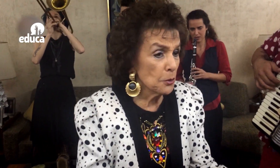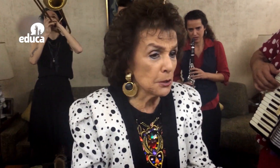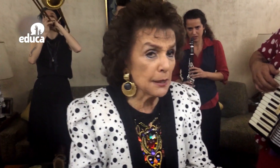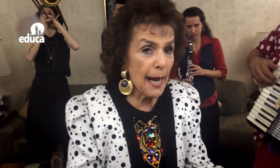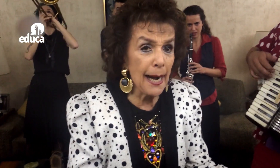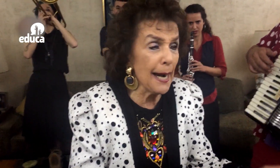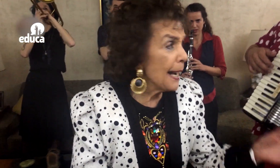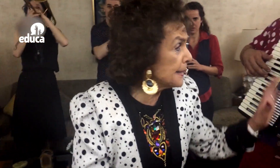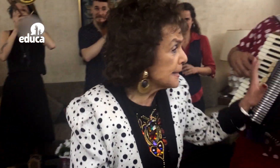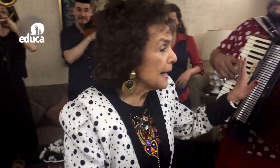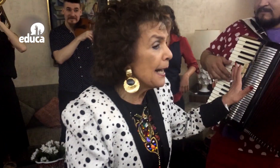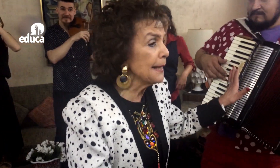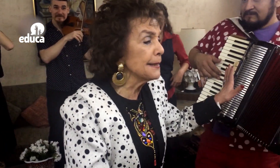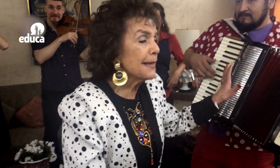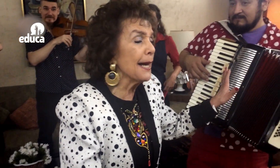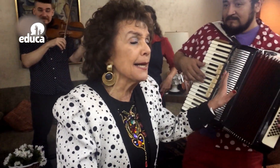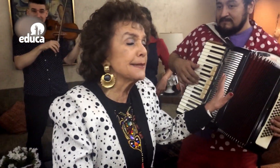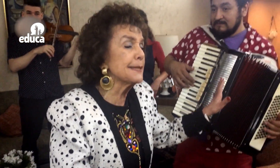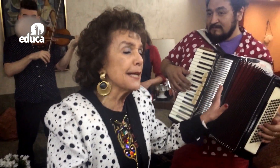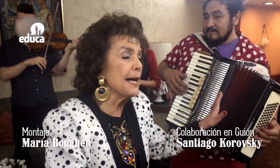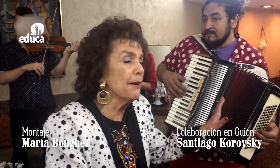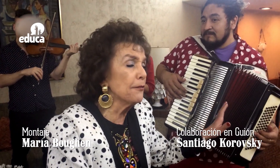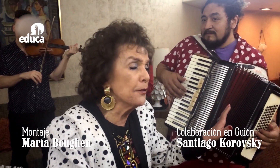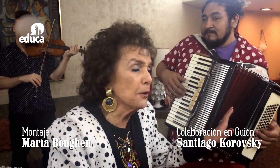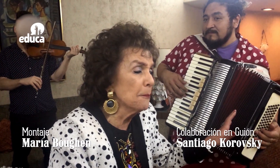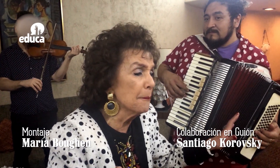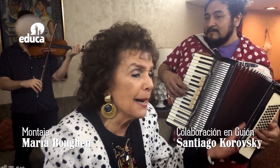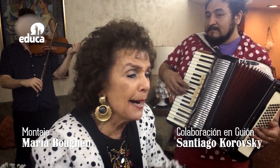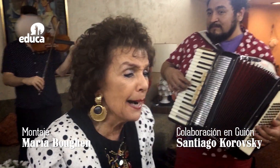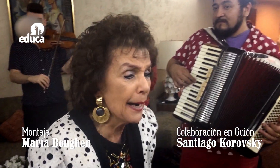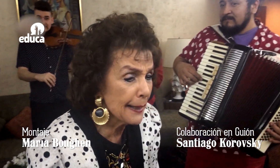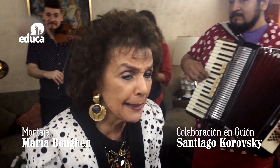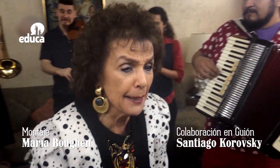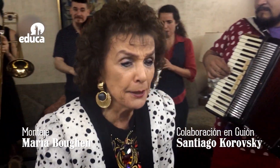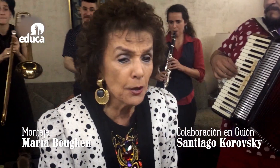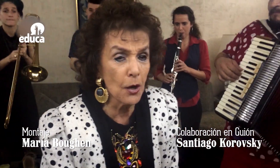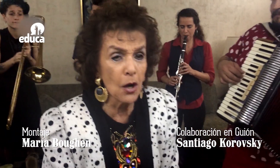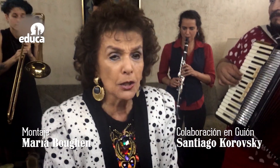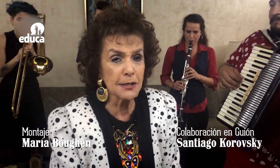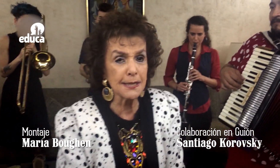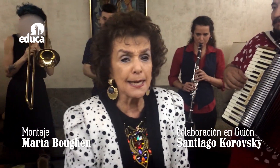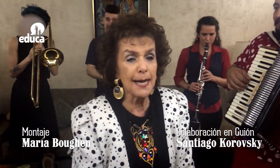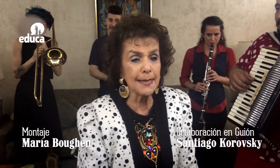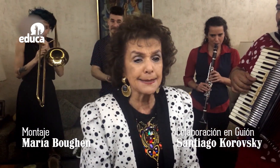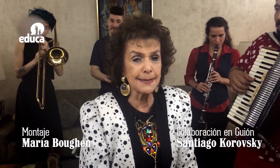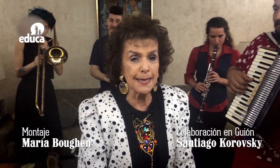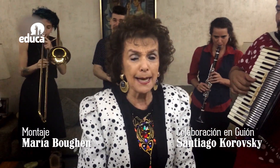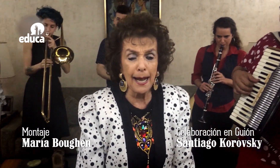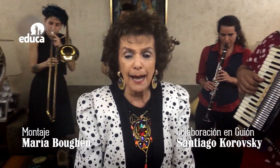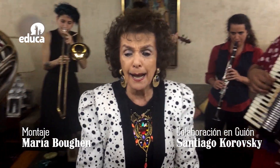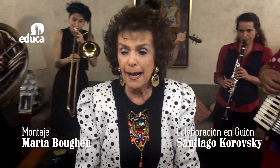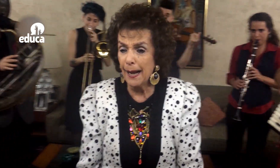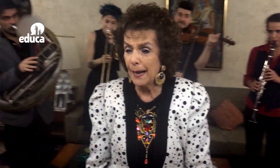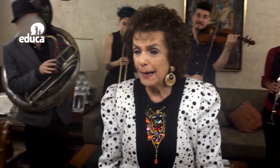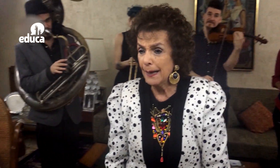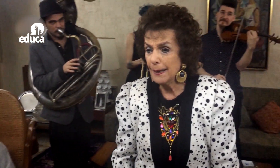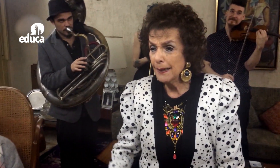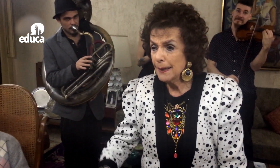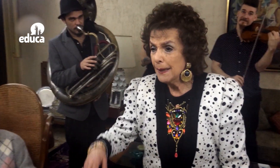de duda la gente se fumare no chacha.